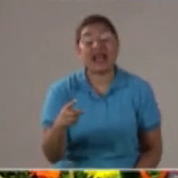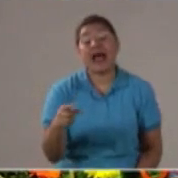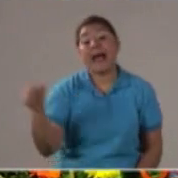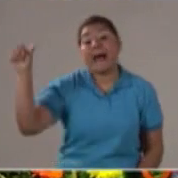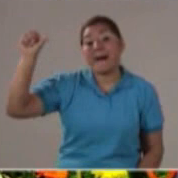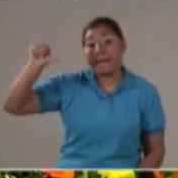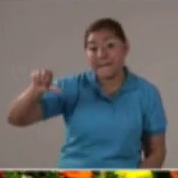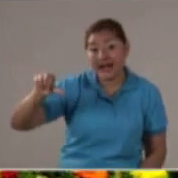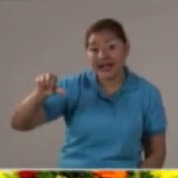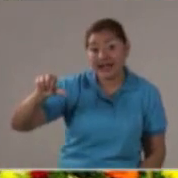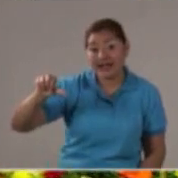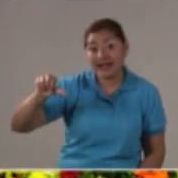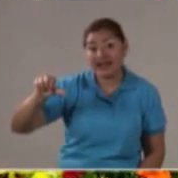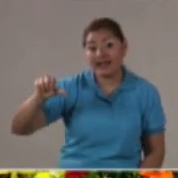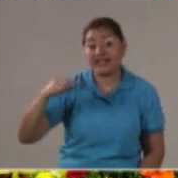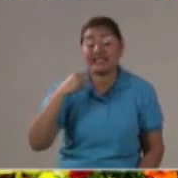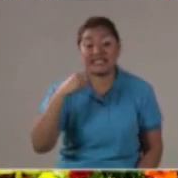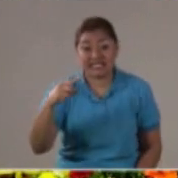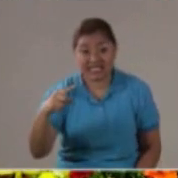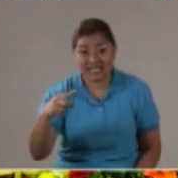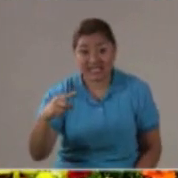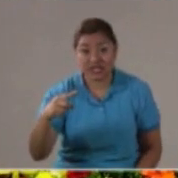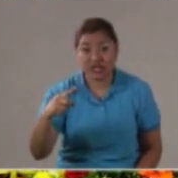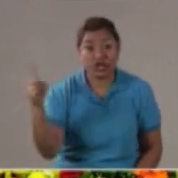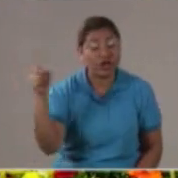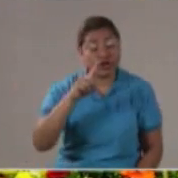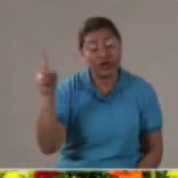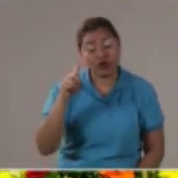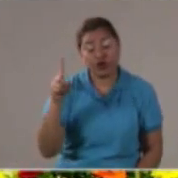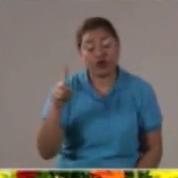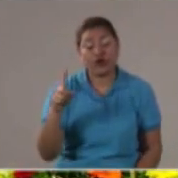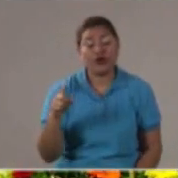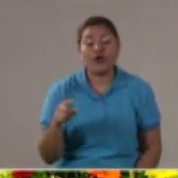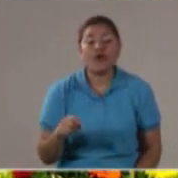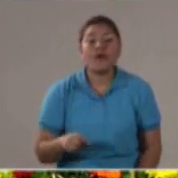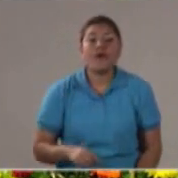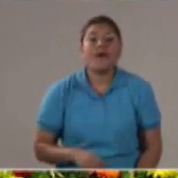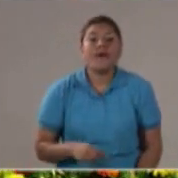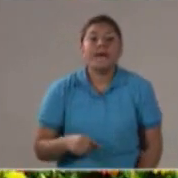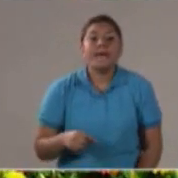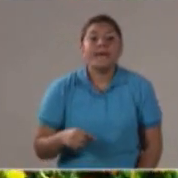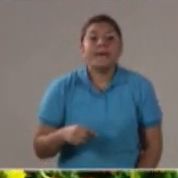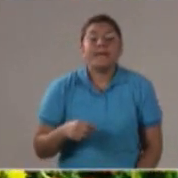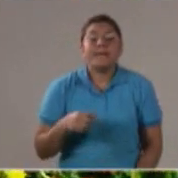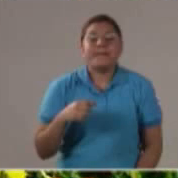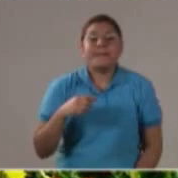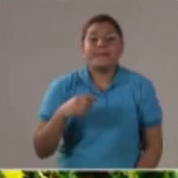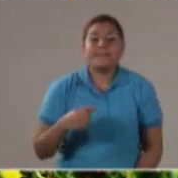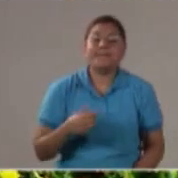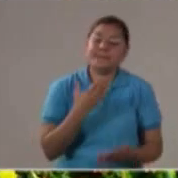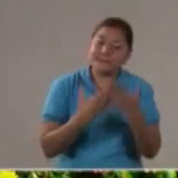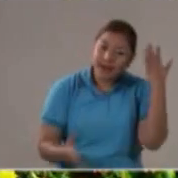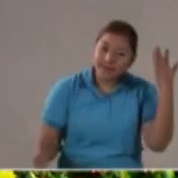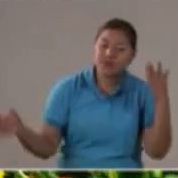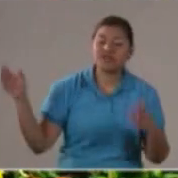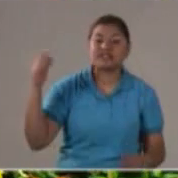guión decir. No vamos a maldecir, vamos a bien decir.